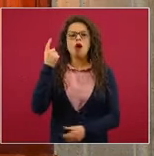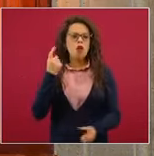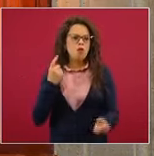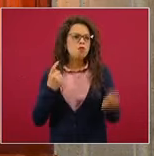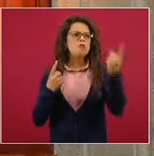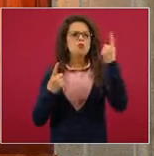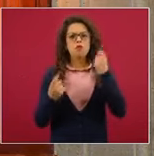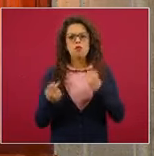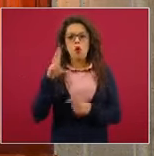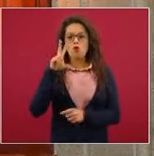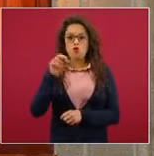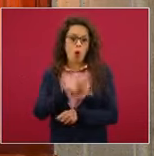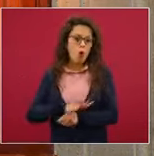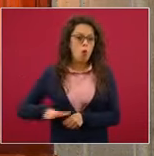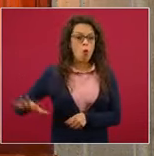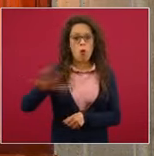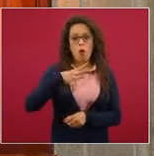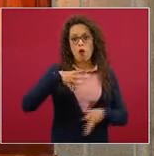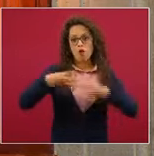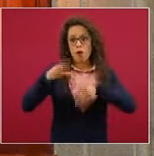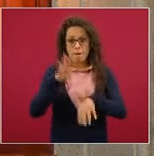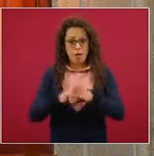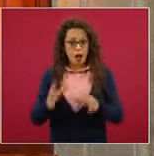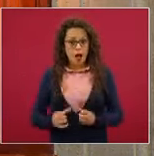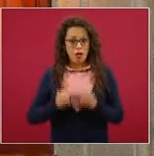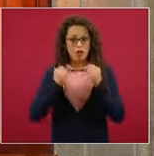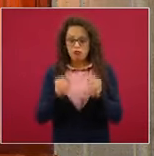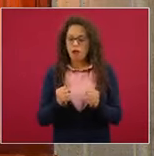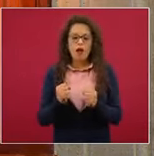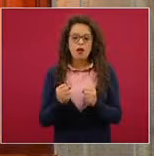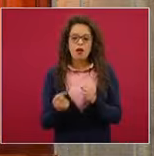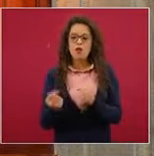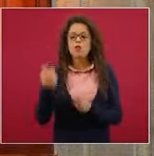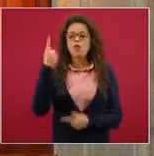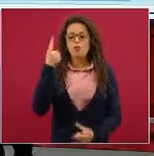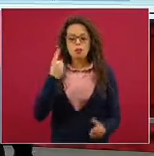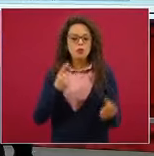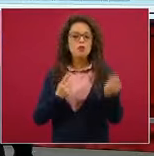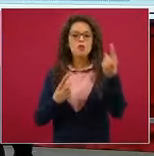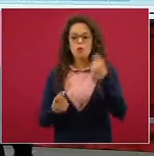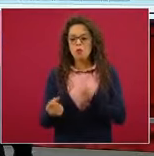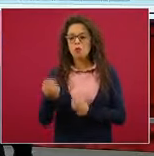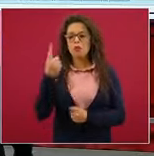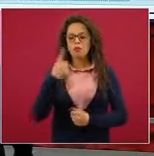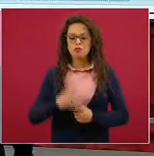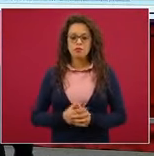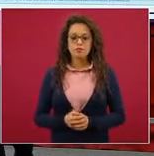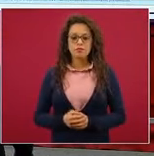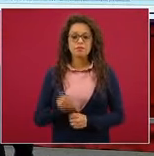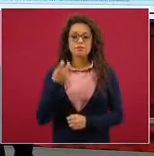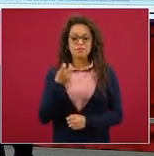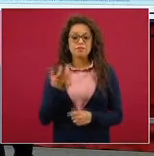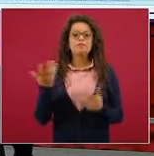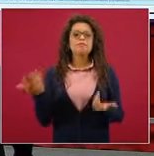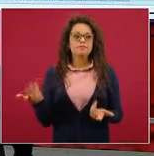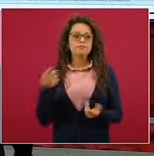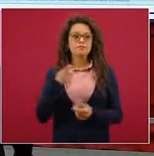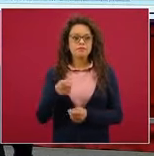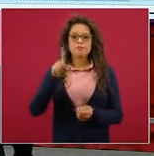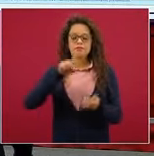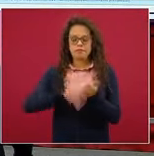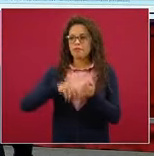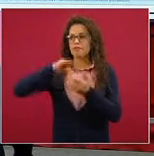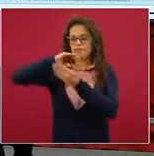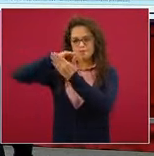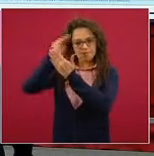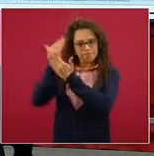transmisión comunitaria, que sería la más intensa, sino más bien solo de casos esporádicos y de seguro tiene que ver con ese descenso importante que han